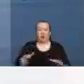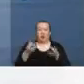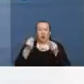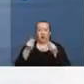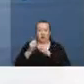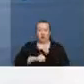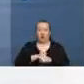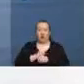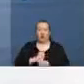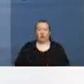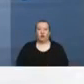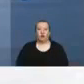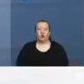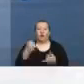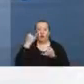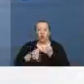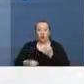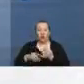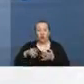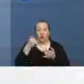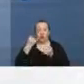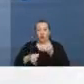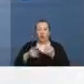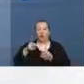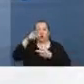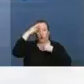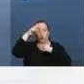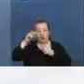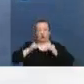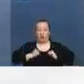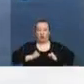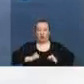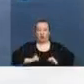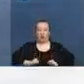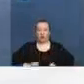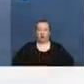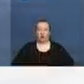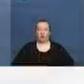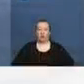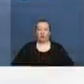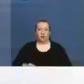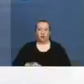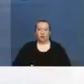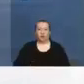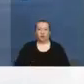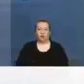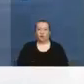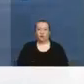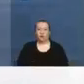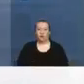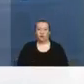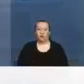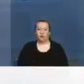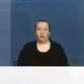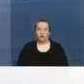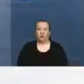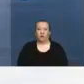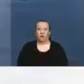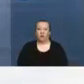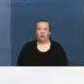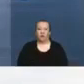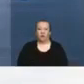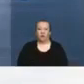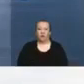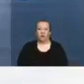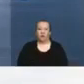las últimas cosas buenas una noticia muy triste partido alcista viteri querida compañera fue